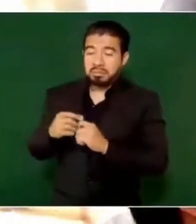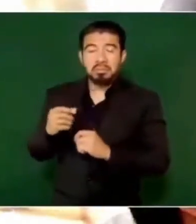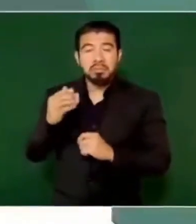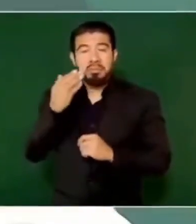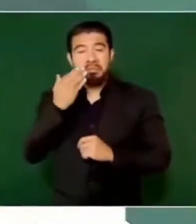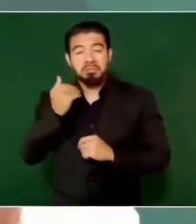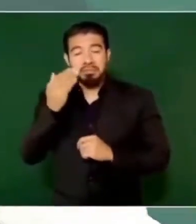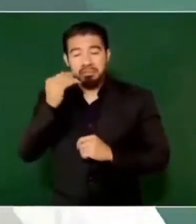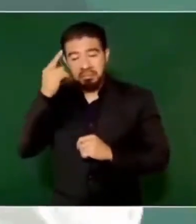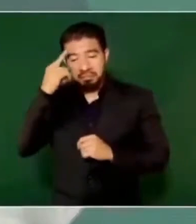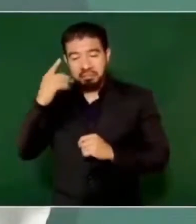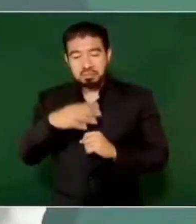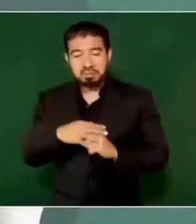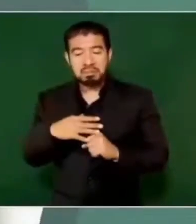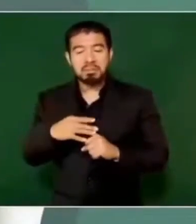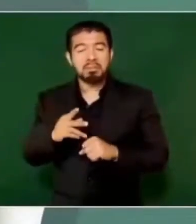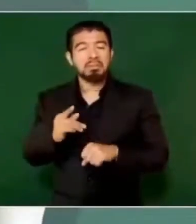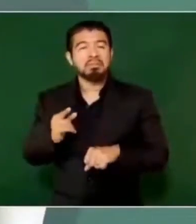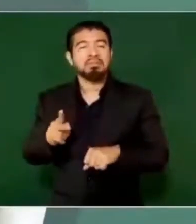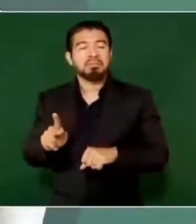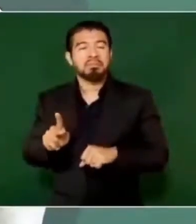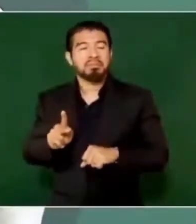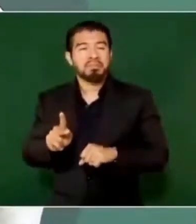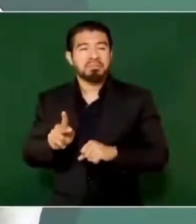Sí. Sí, fantasma. Sí. Y